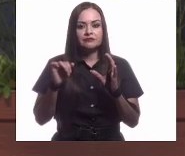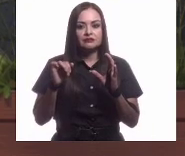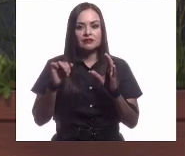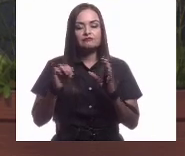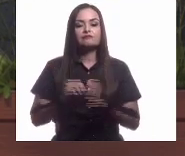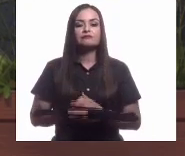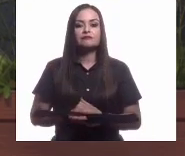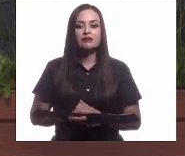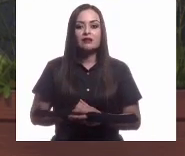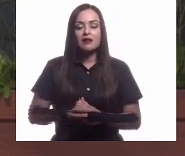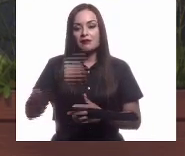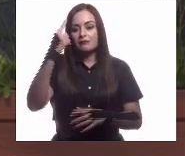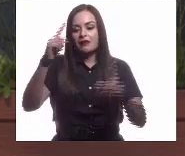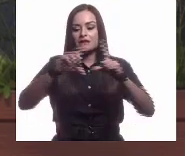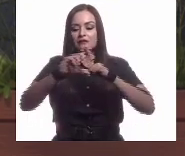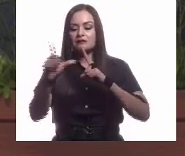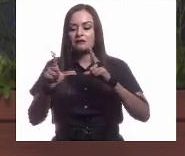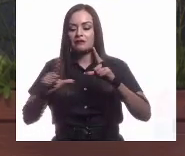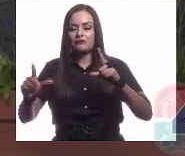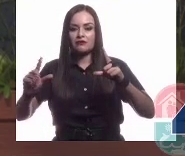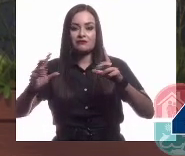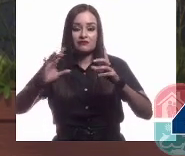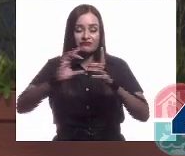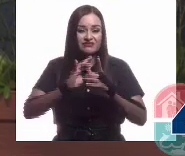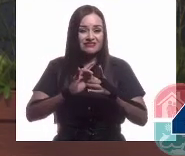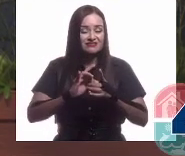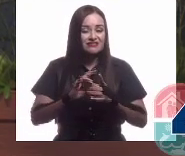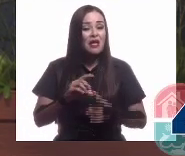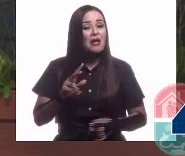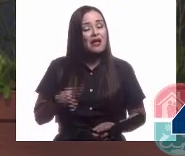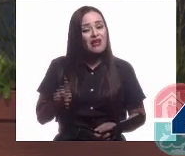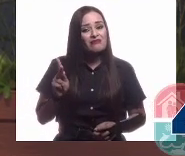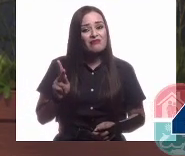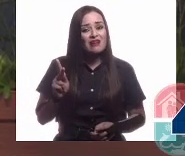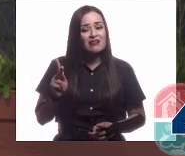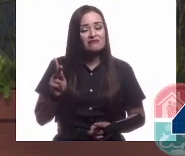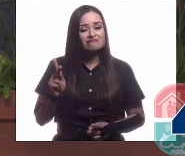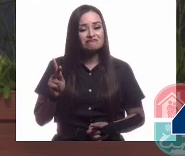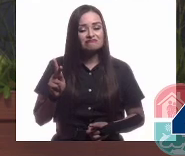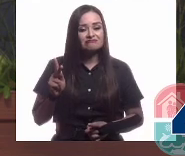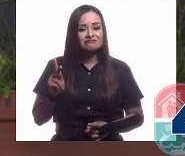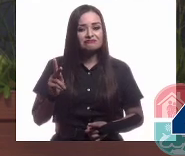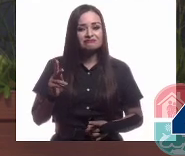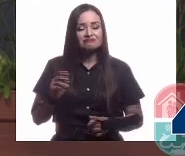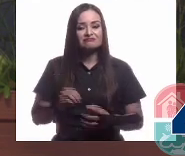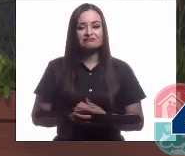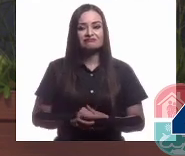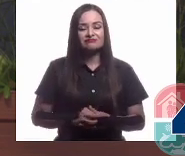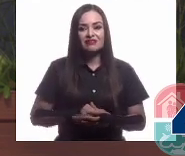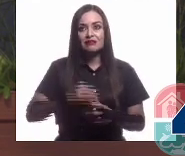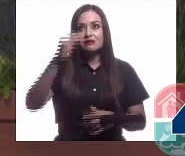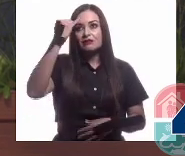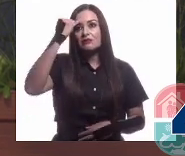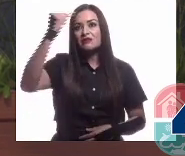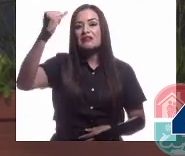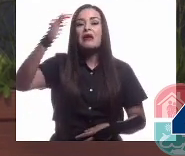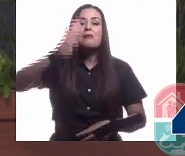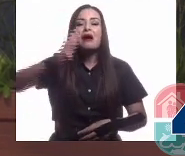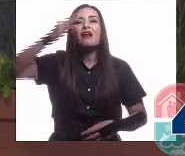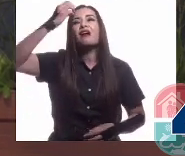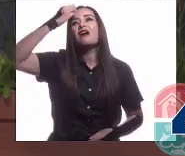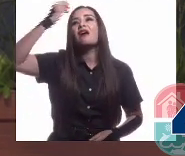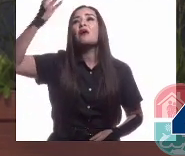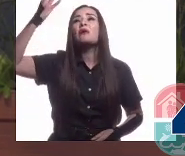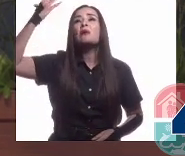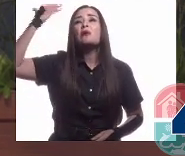sistema eléctrico nacional. Lamentablemente, esa idea pareciera haber quedado en el olvido, en